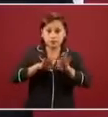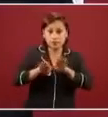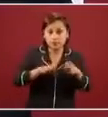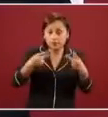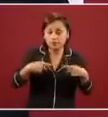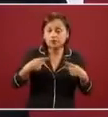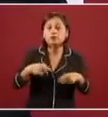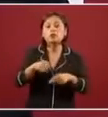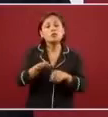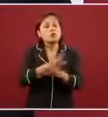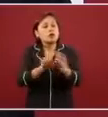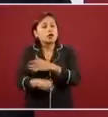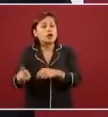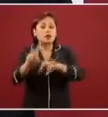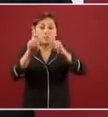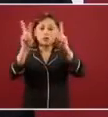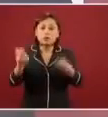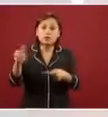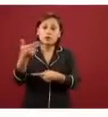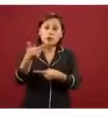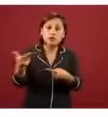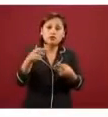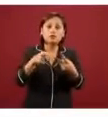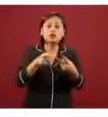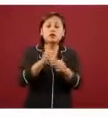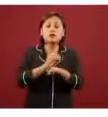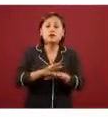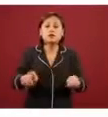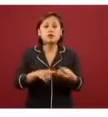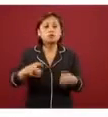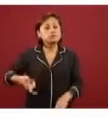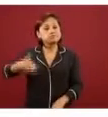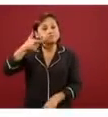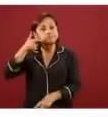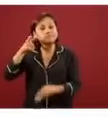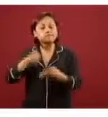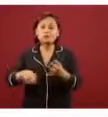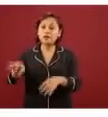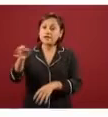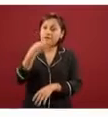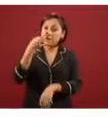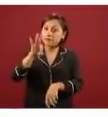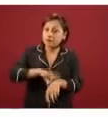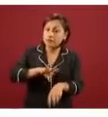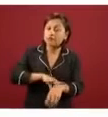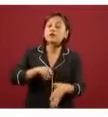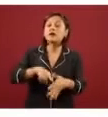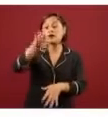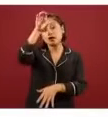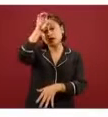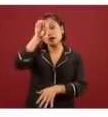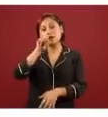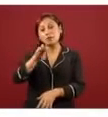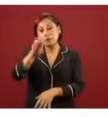economía: hotelería, servicios informáticos, call center, farmacéuticas, minería y producción de alimentos,